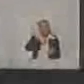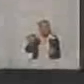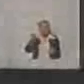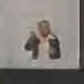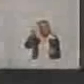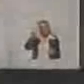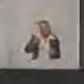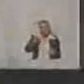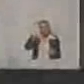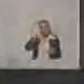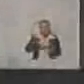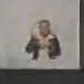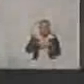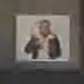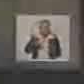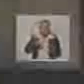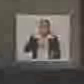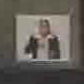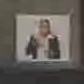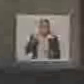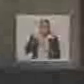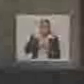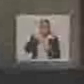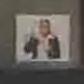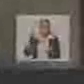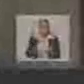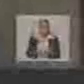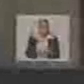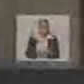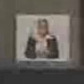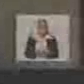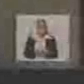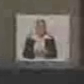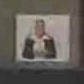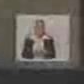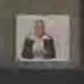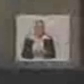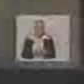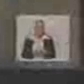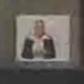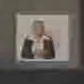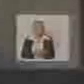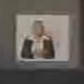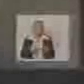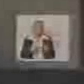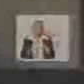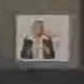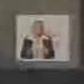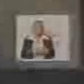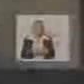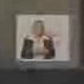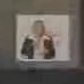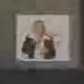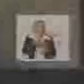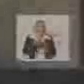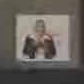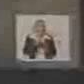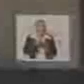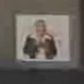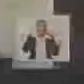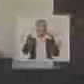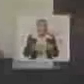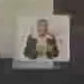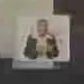capacidad para formar parte de este comité. Gracias. Le damos entonces la palabra al candidato del partido Morena.